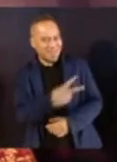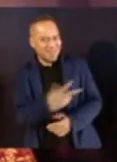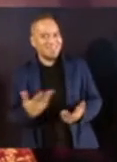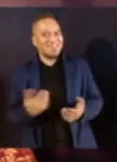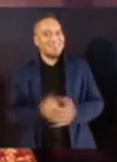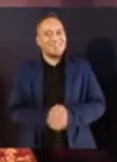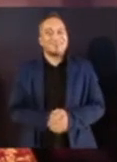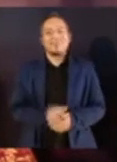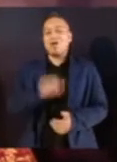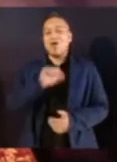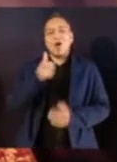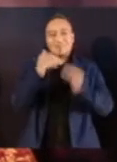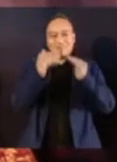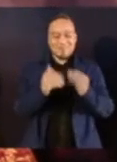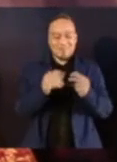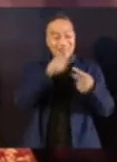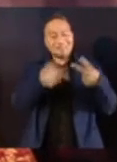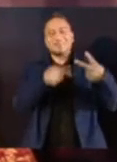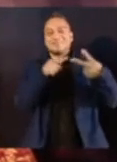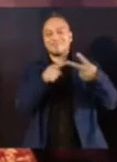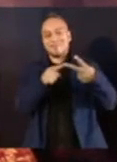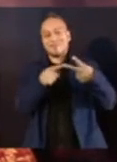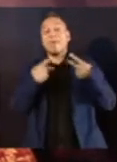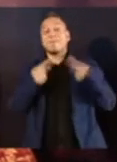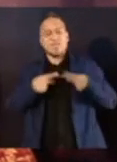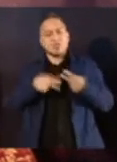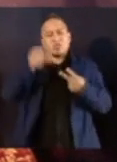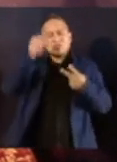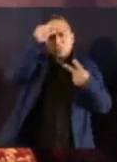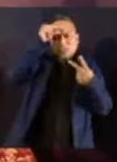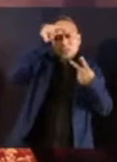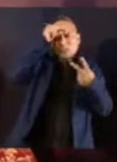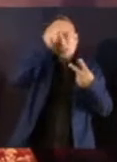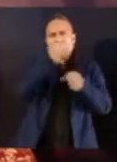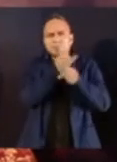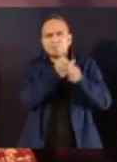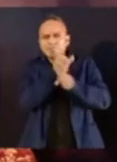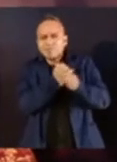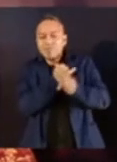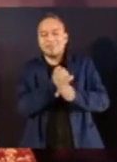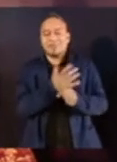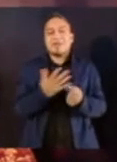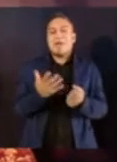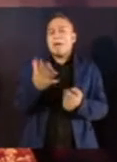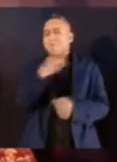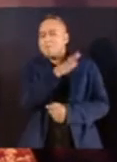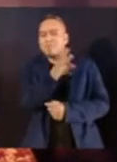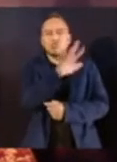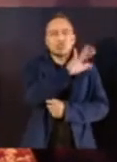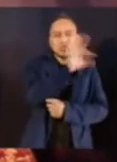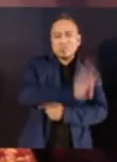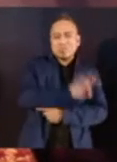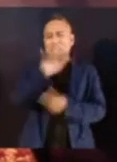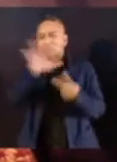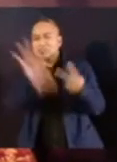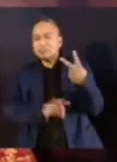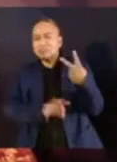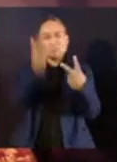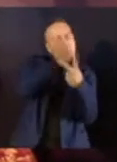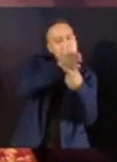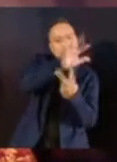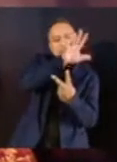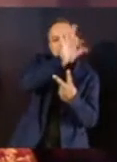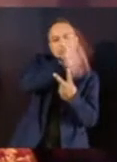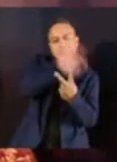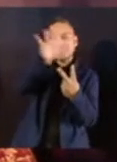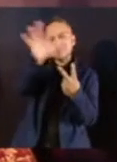mitad de los intelectuales, porque es más o menos 50 y 50% en general, ya decía yo que a principios del siglo XX